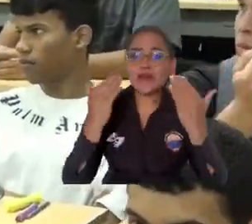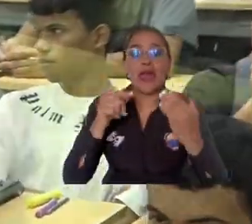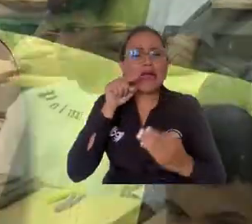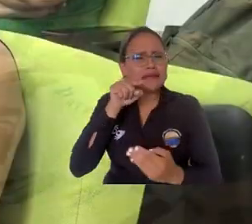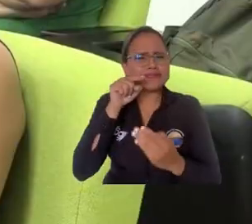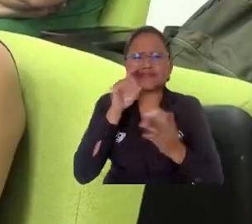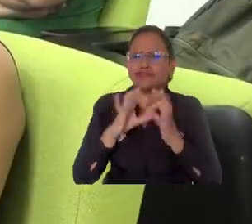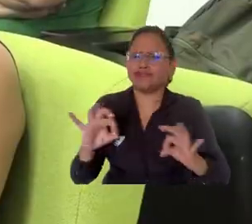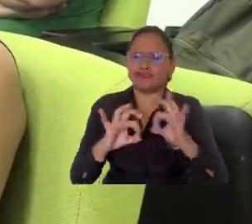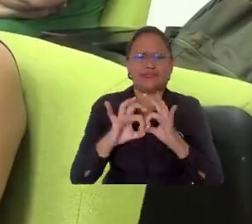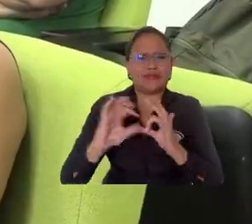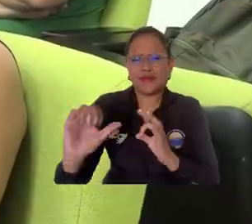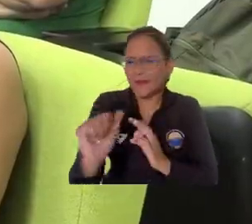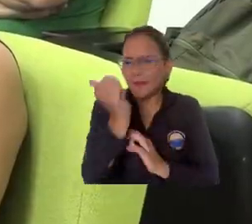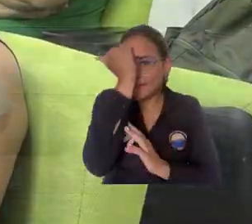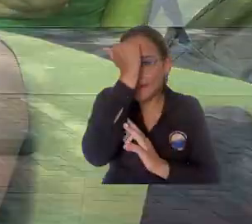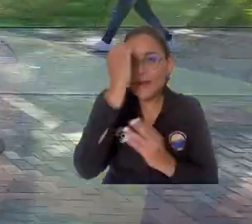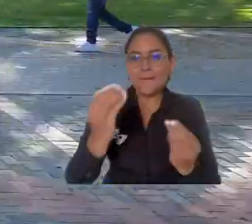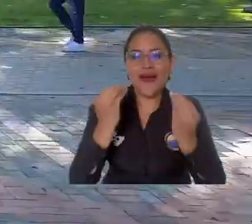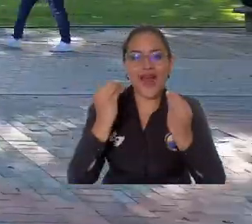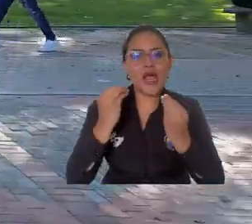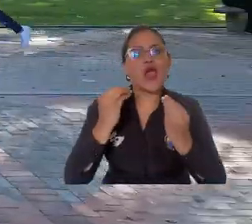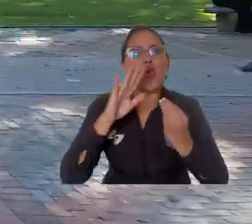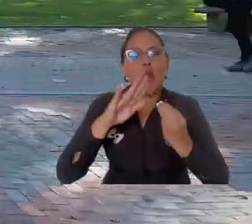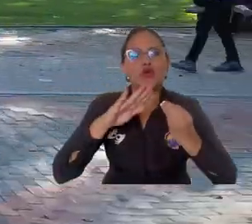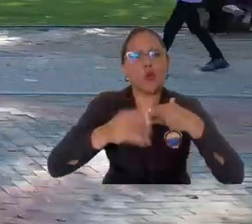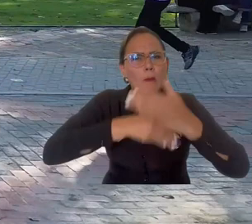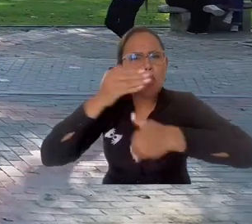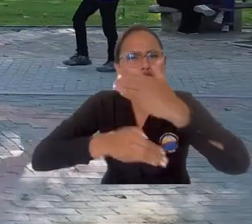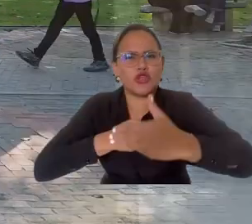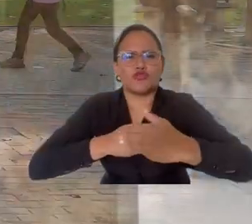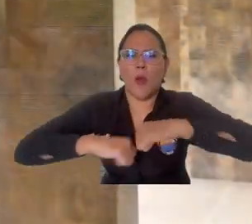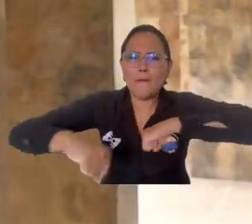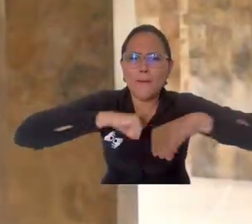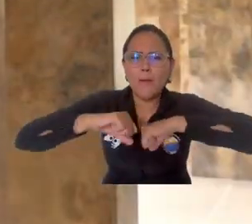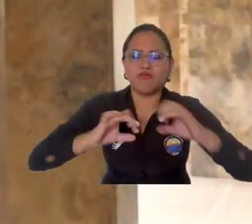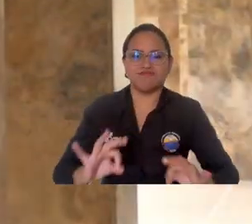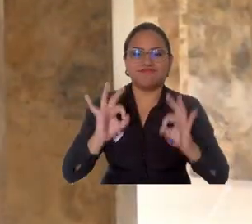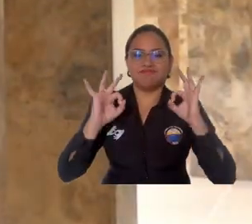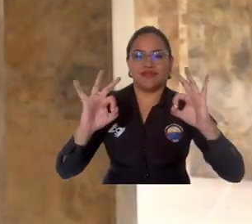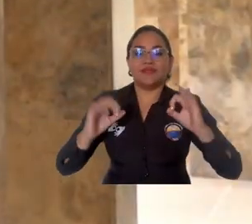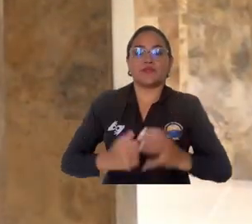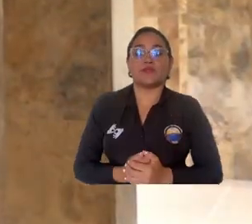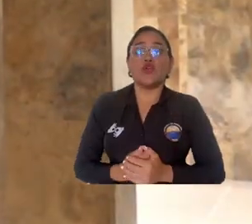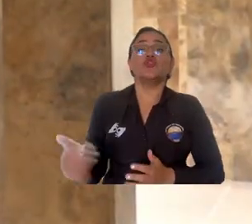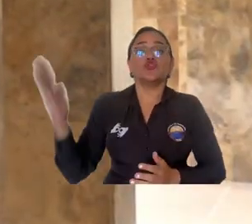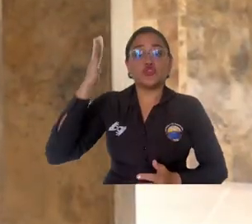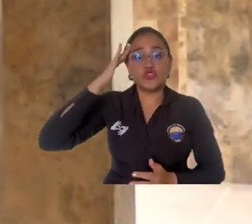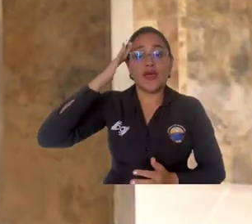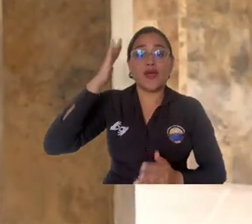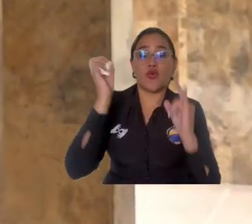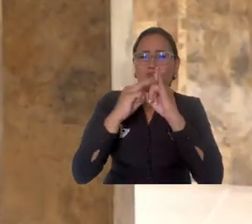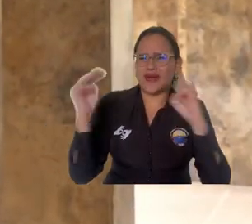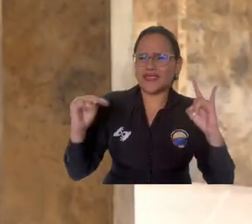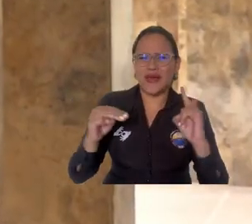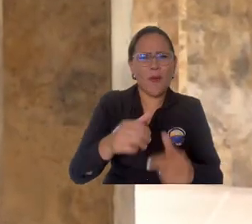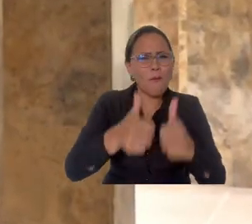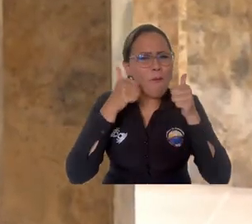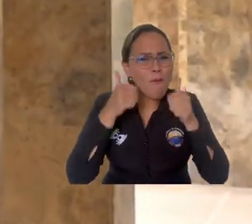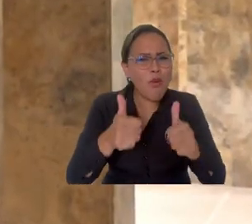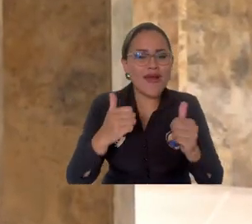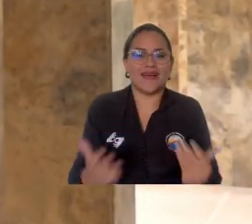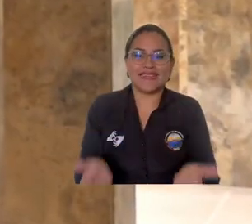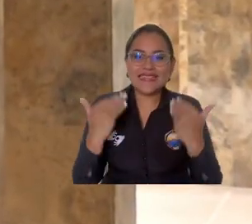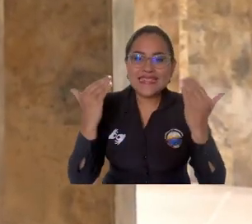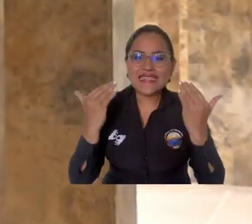primer nivel y quizá el más importante para que se dinamicen todos los procesos. Yo soy un convencido de que la Universidad del Magdalena juega un papel de